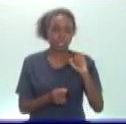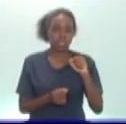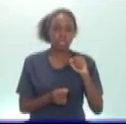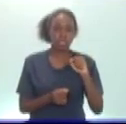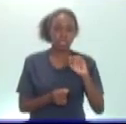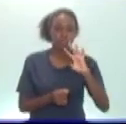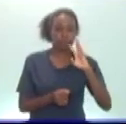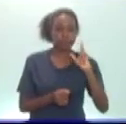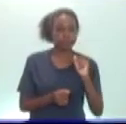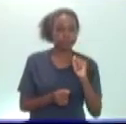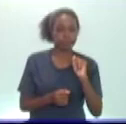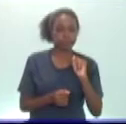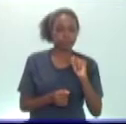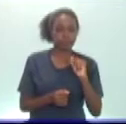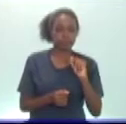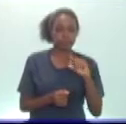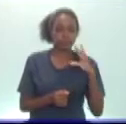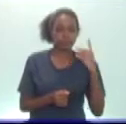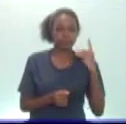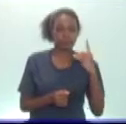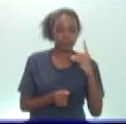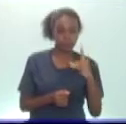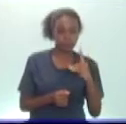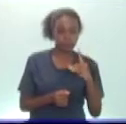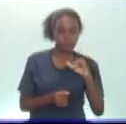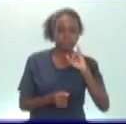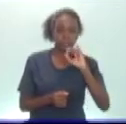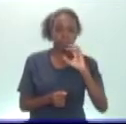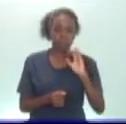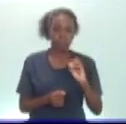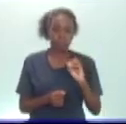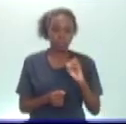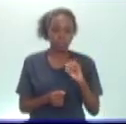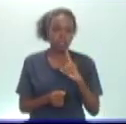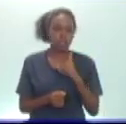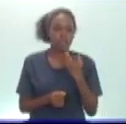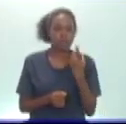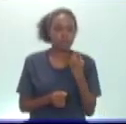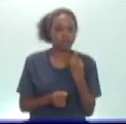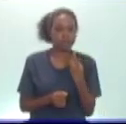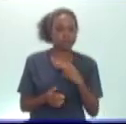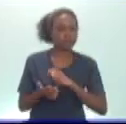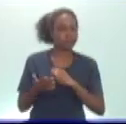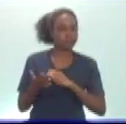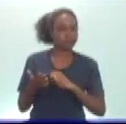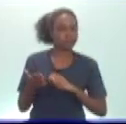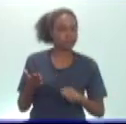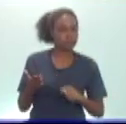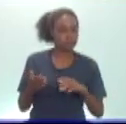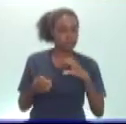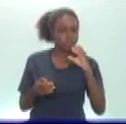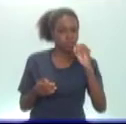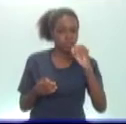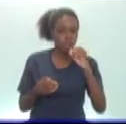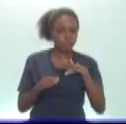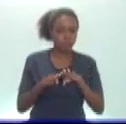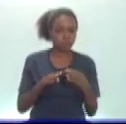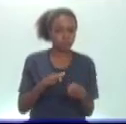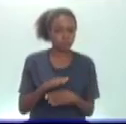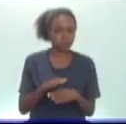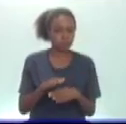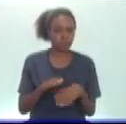parcial, es decena, por lo tanto es 60. Lo que no es necesario es escribir ese 0 debajo del 4, pero